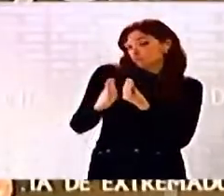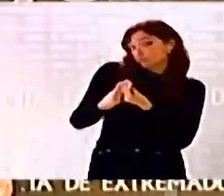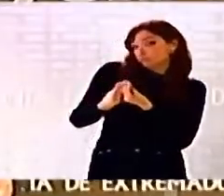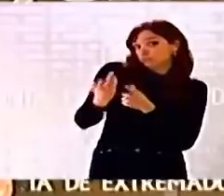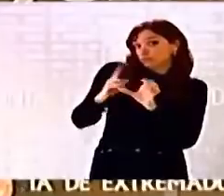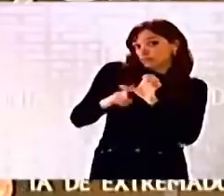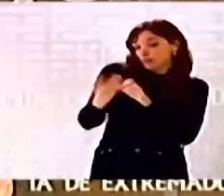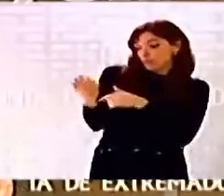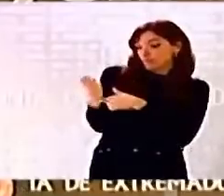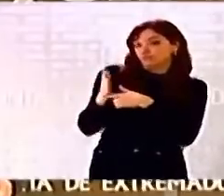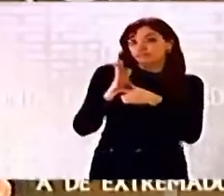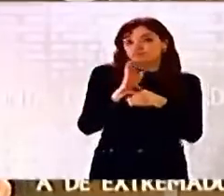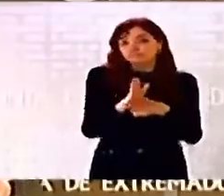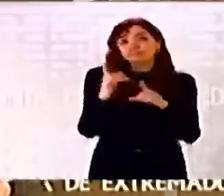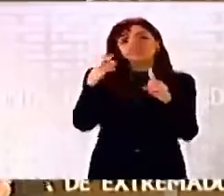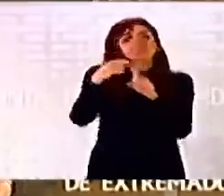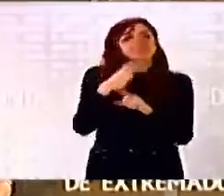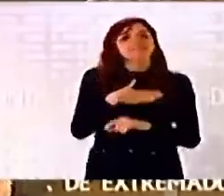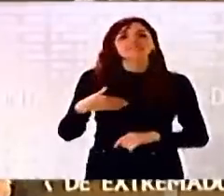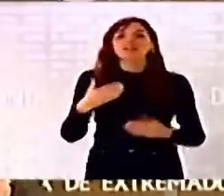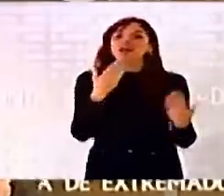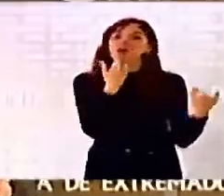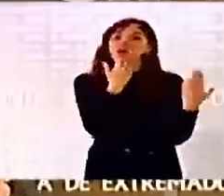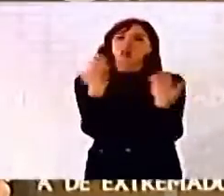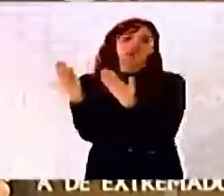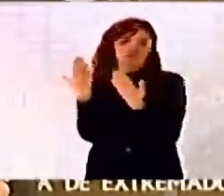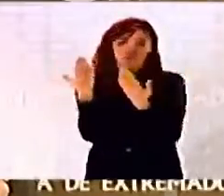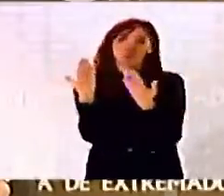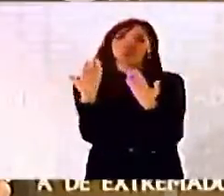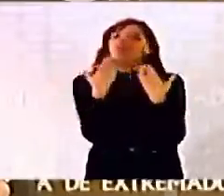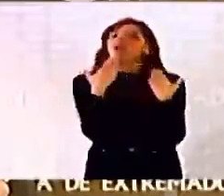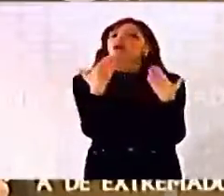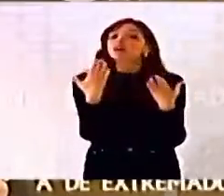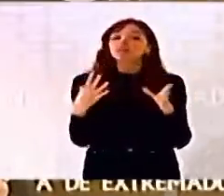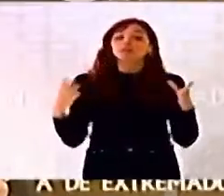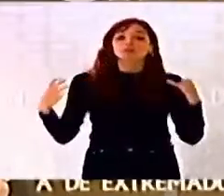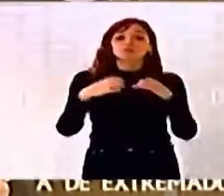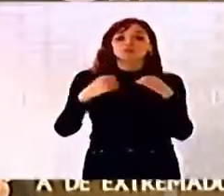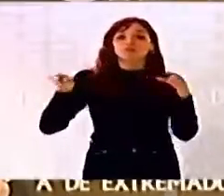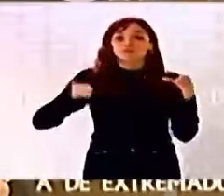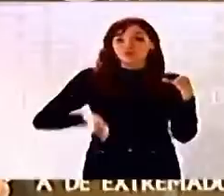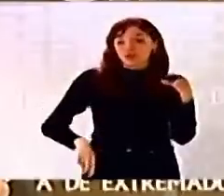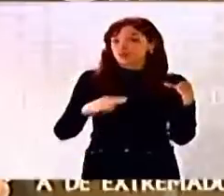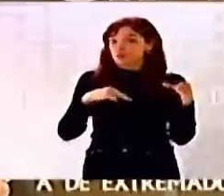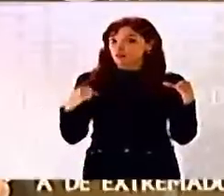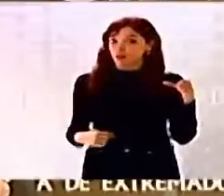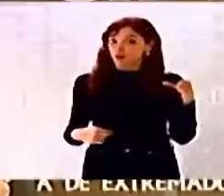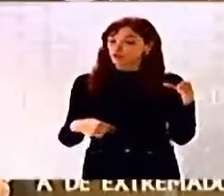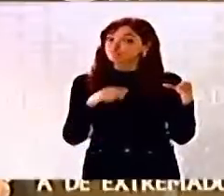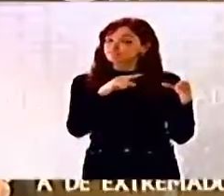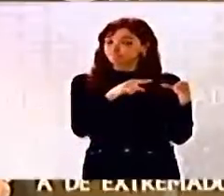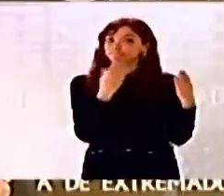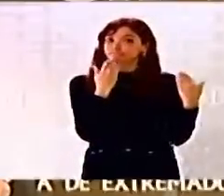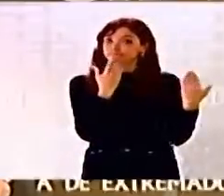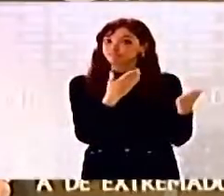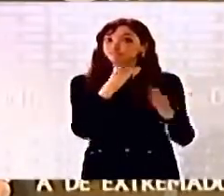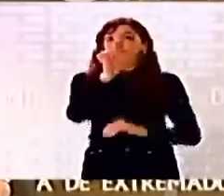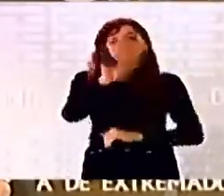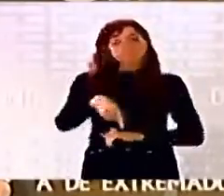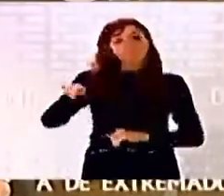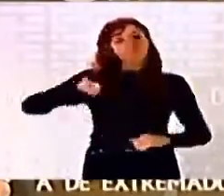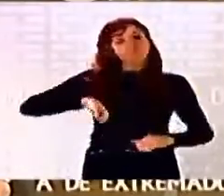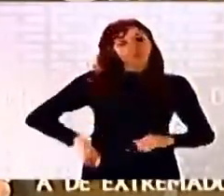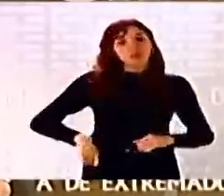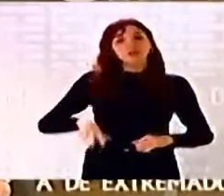agradecer profundamente a todos los profesionales sanitarios, a todos los profesionales que trabajan en